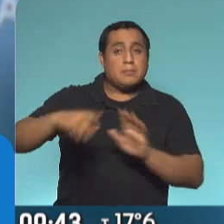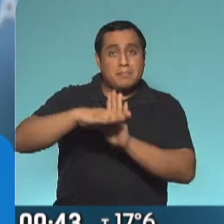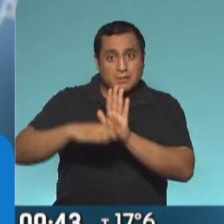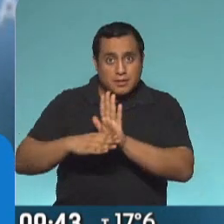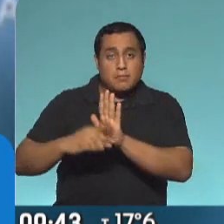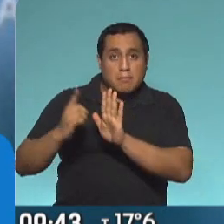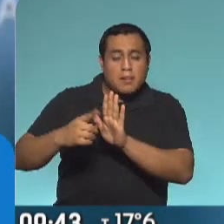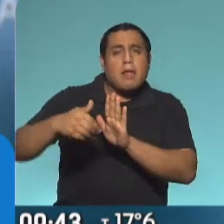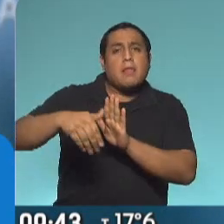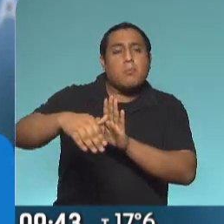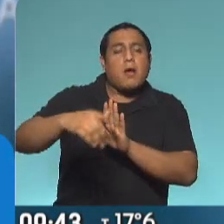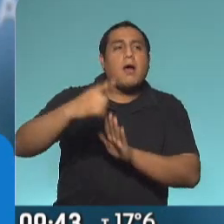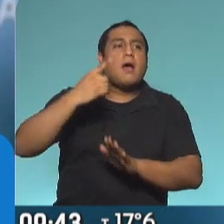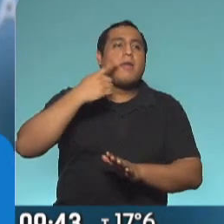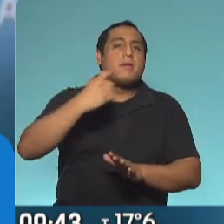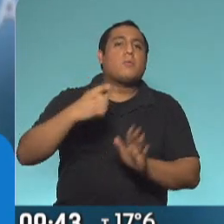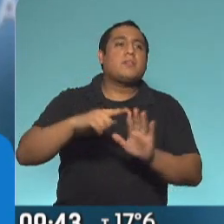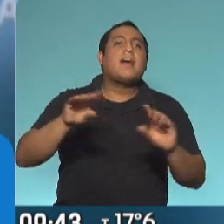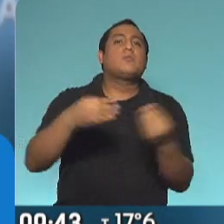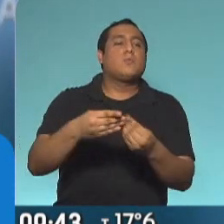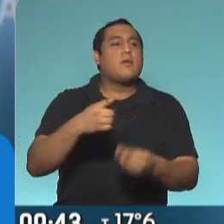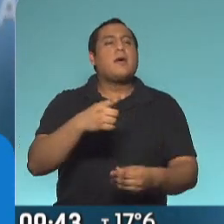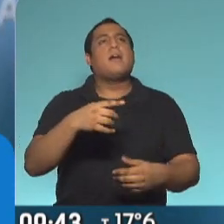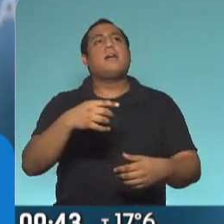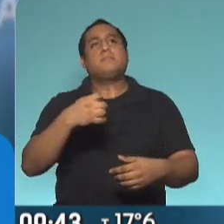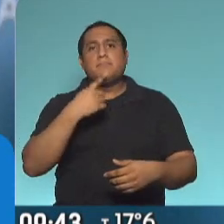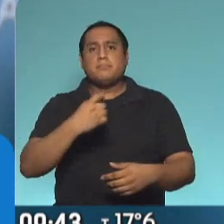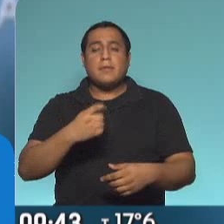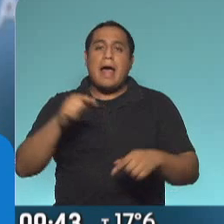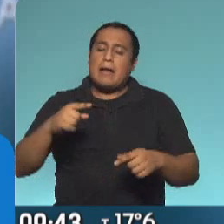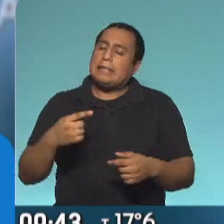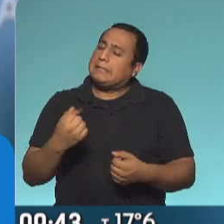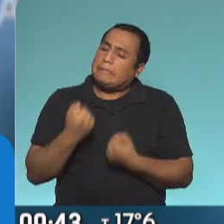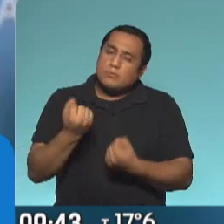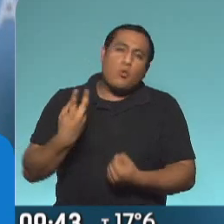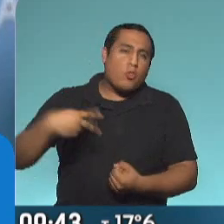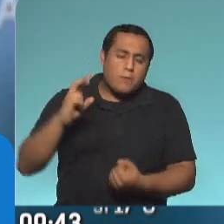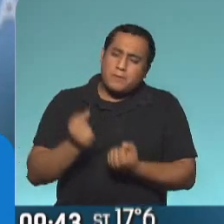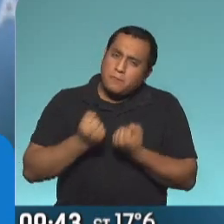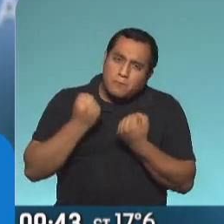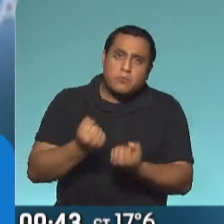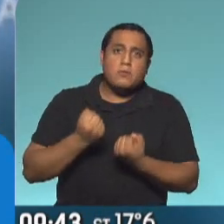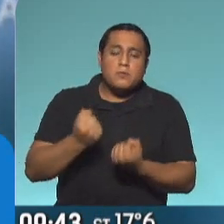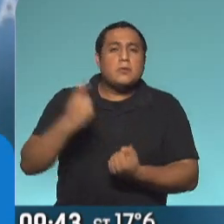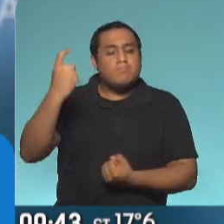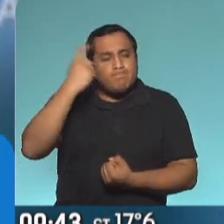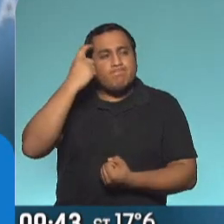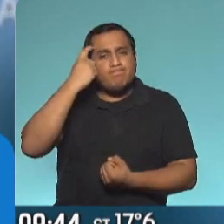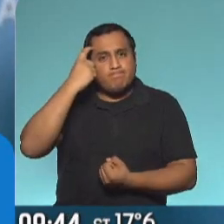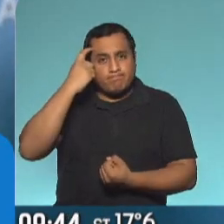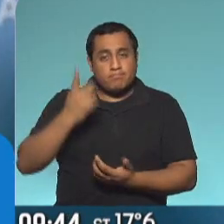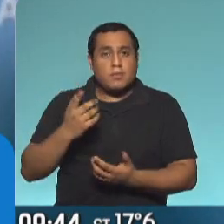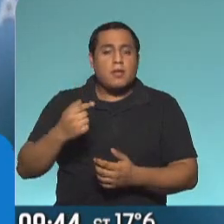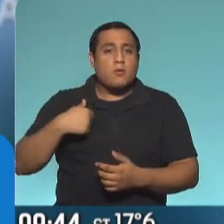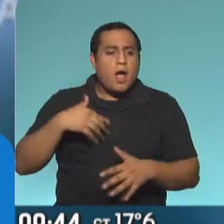resultados en unas semanas así que es el momento de redoblar los esfuerzos y de pensar esto pensar que todas las